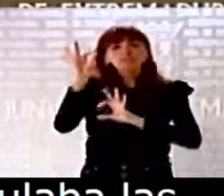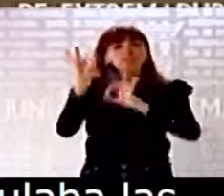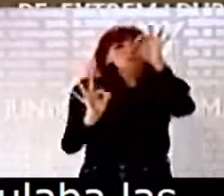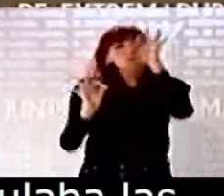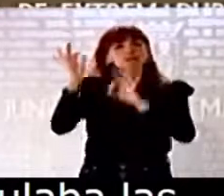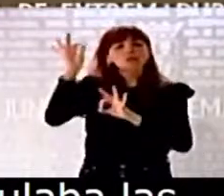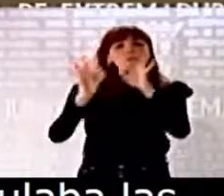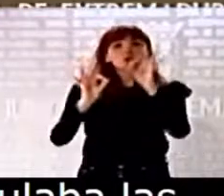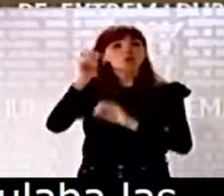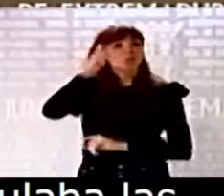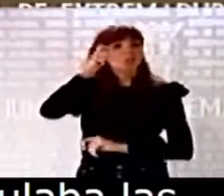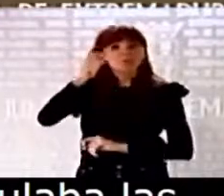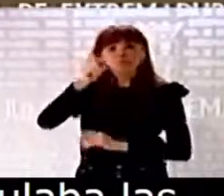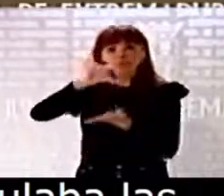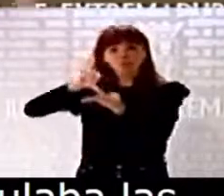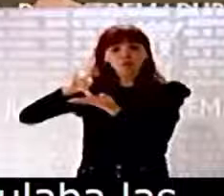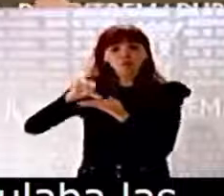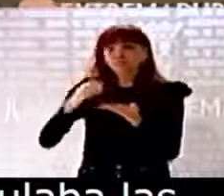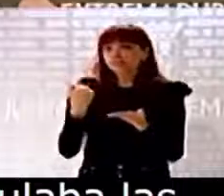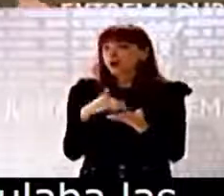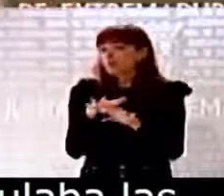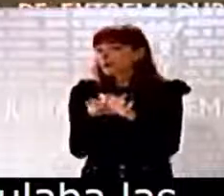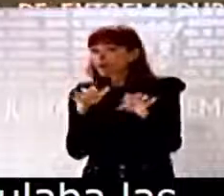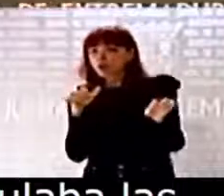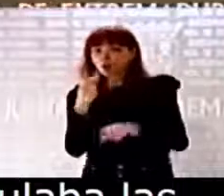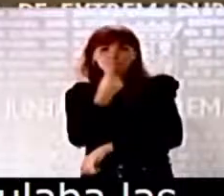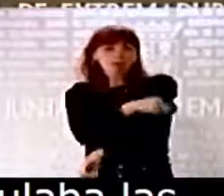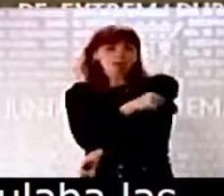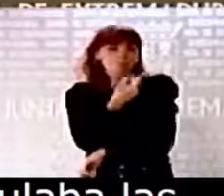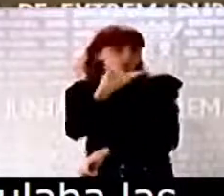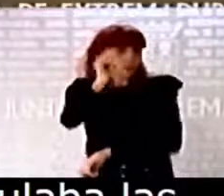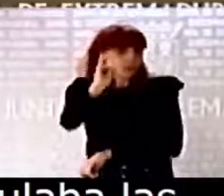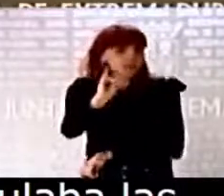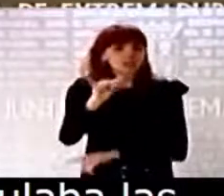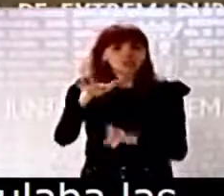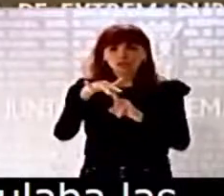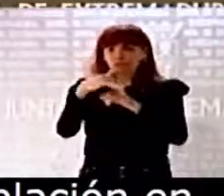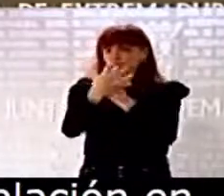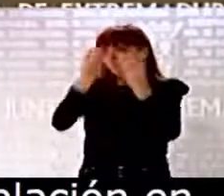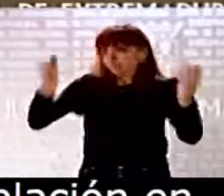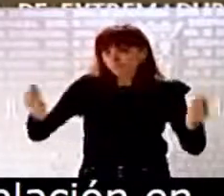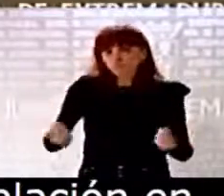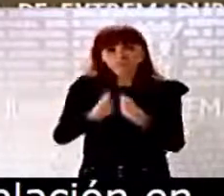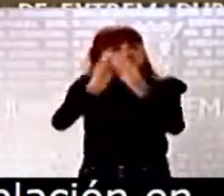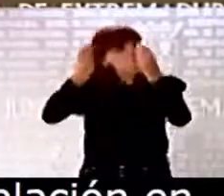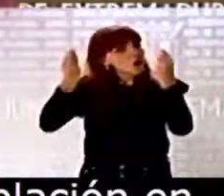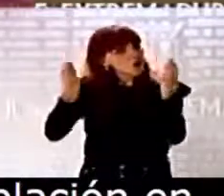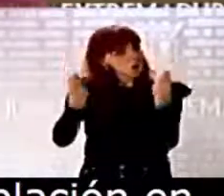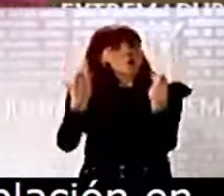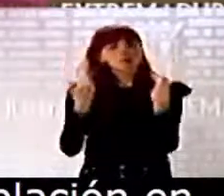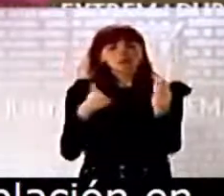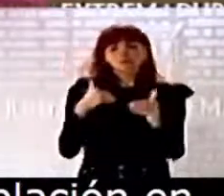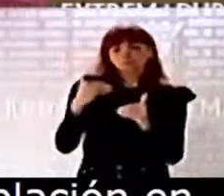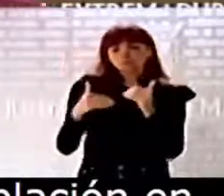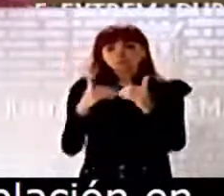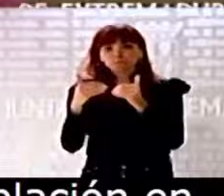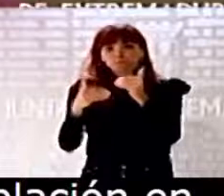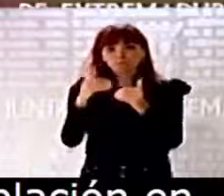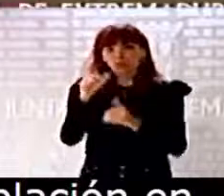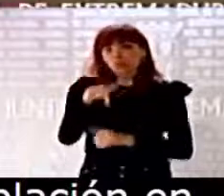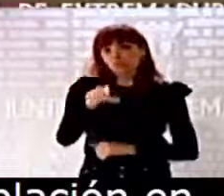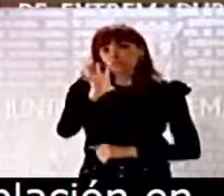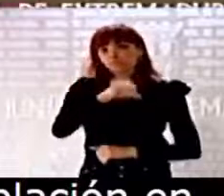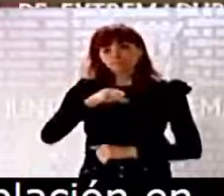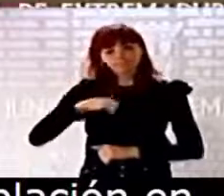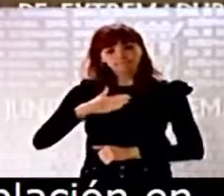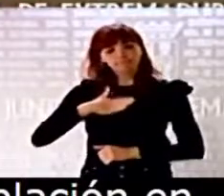la población en España vacunada, ni que decir tiene la situación inmejorable del proceso de vacunación en nuestra comunidad autónoma, y